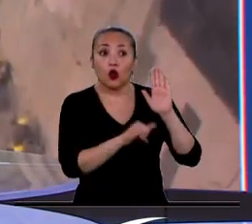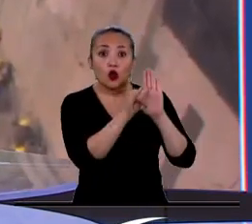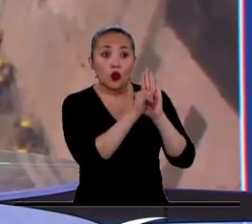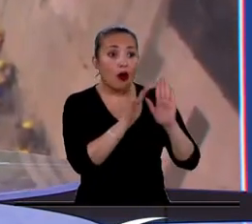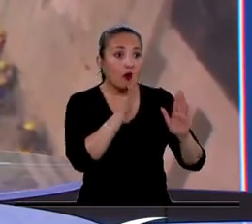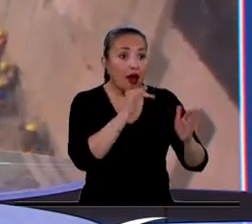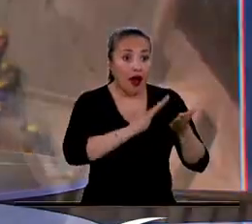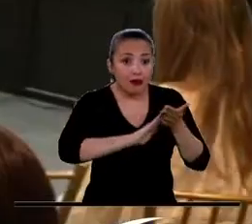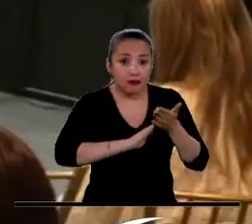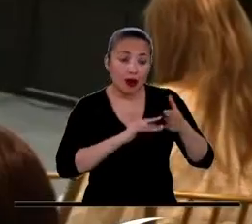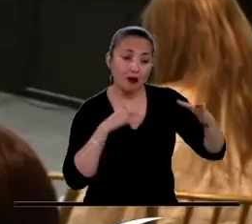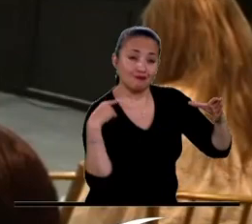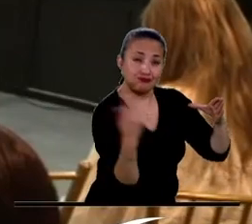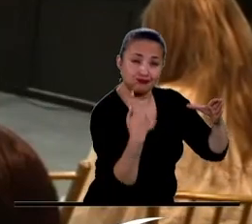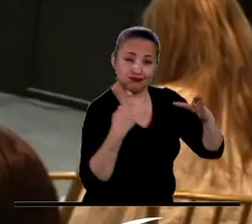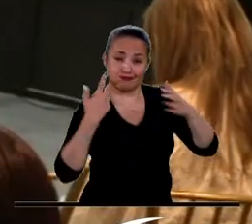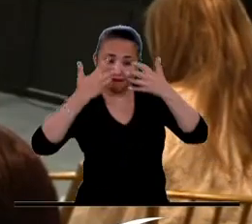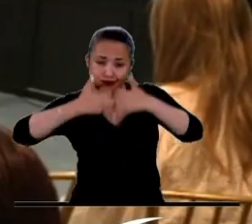año.